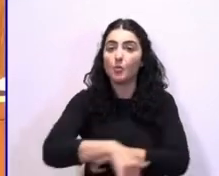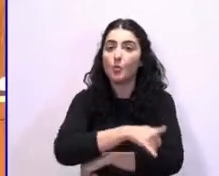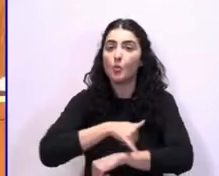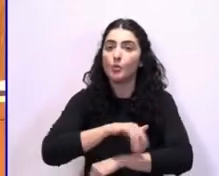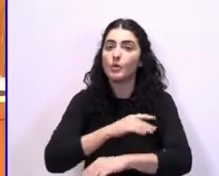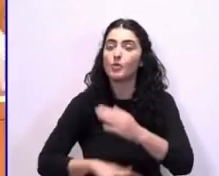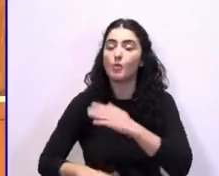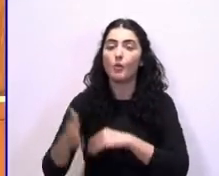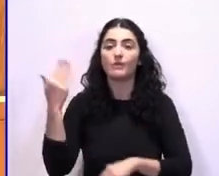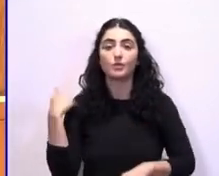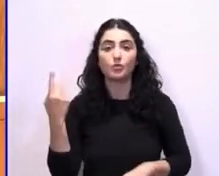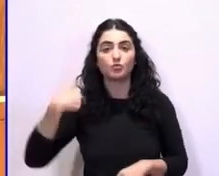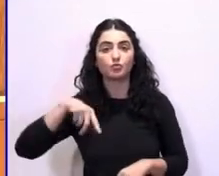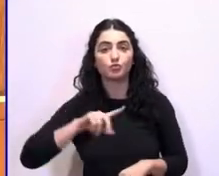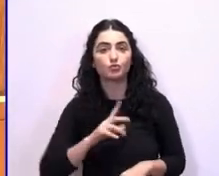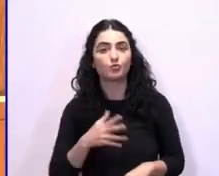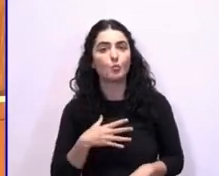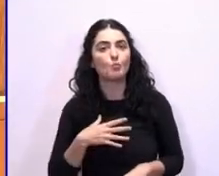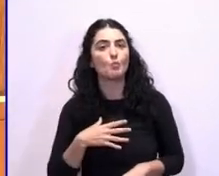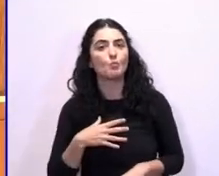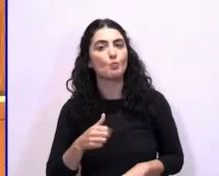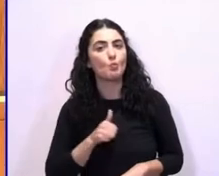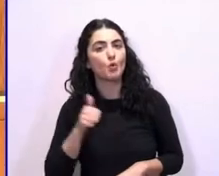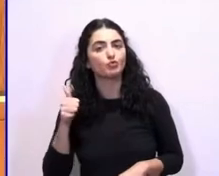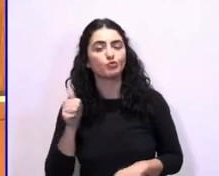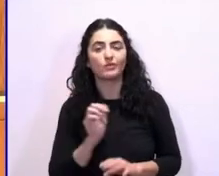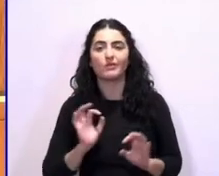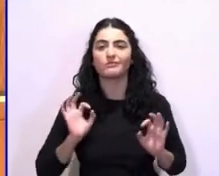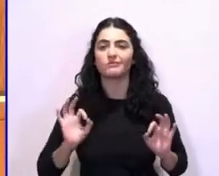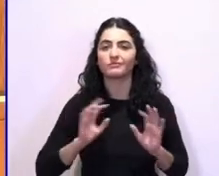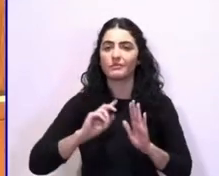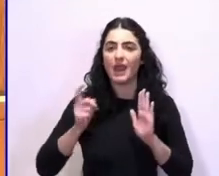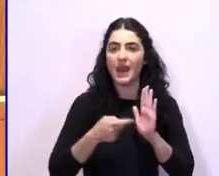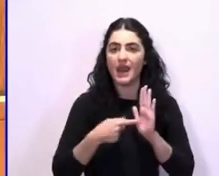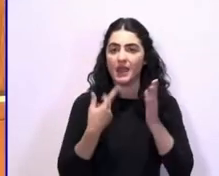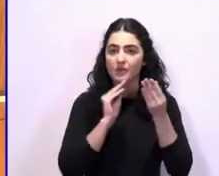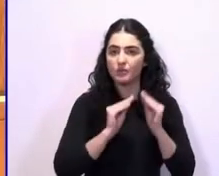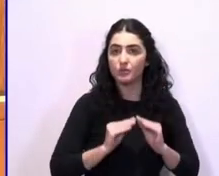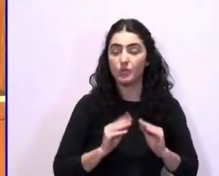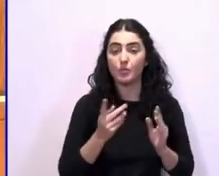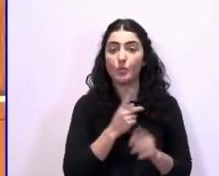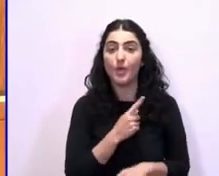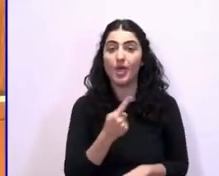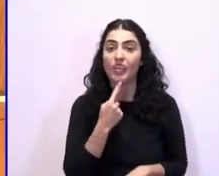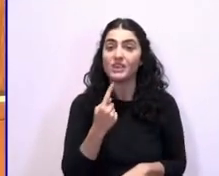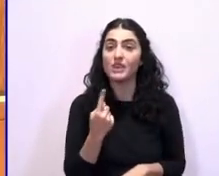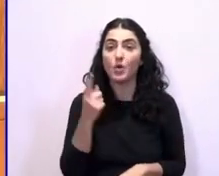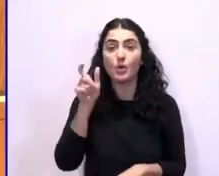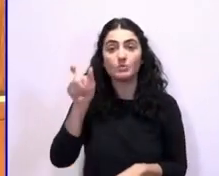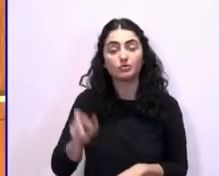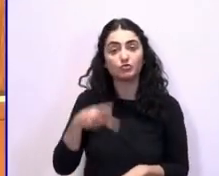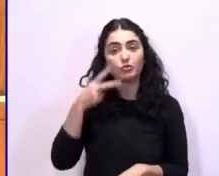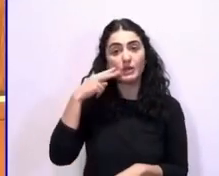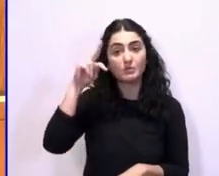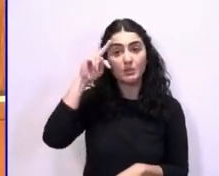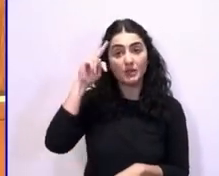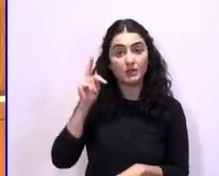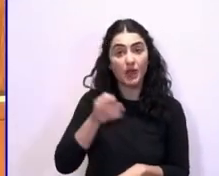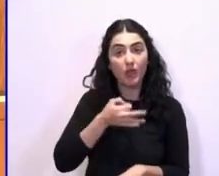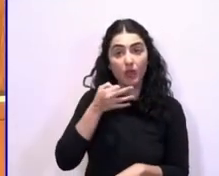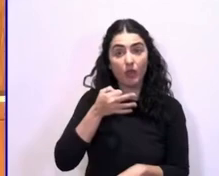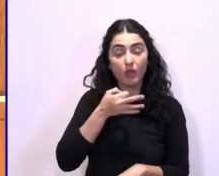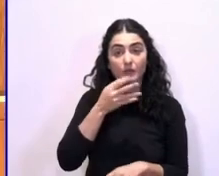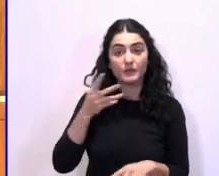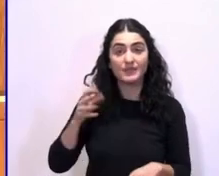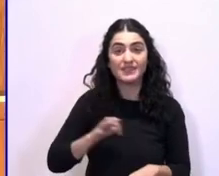la oportunidad de trabajar una ley y voy a citar a uno de los expertos que comparecieron, al señor